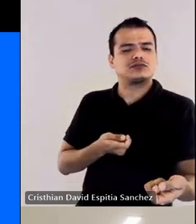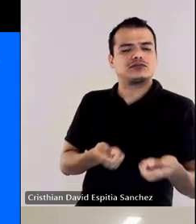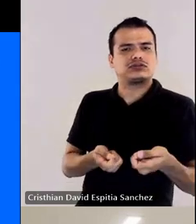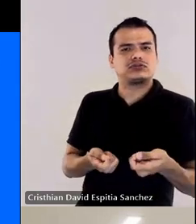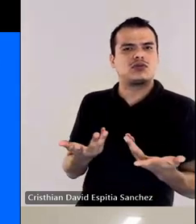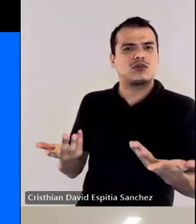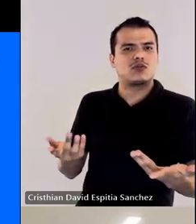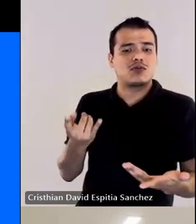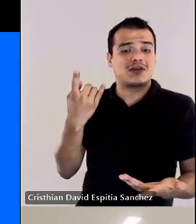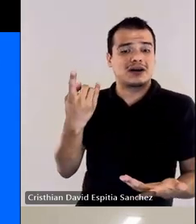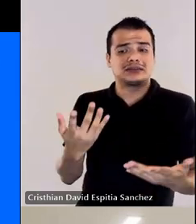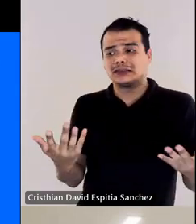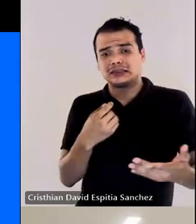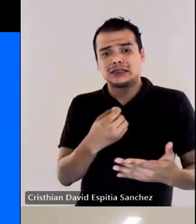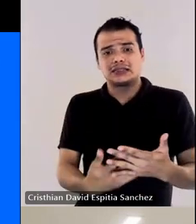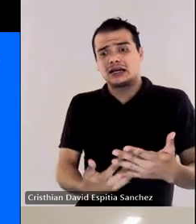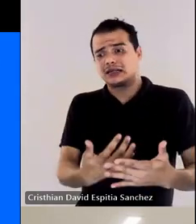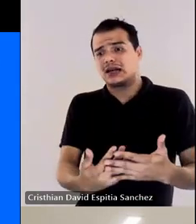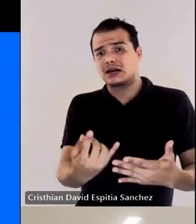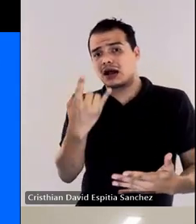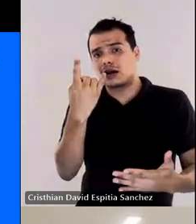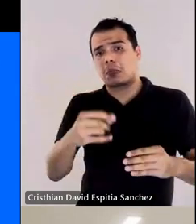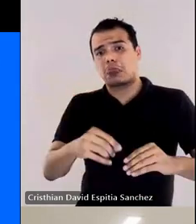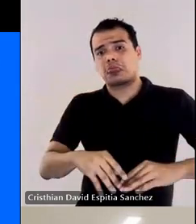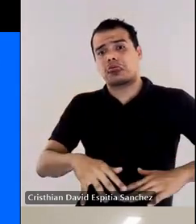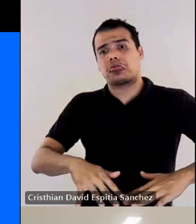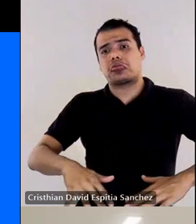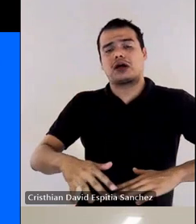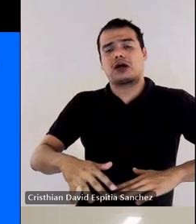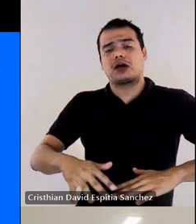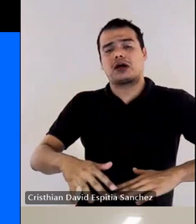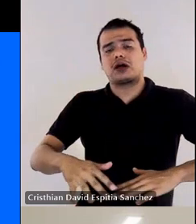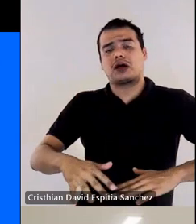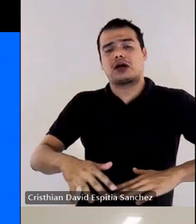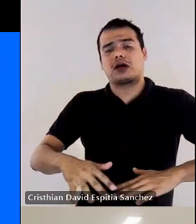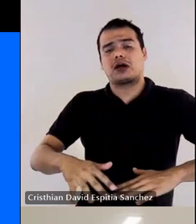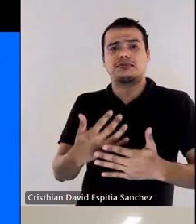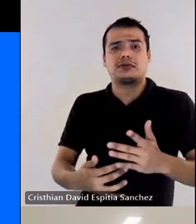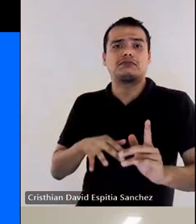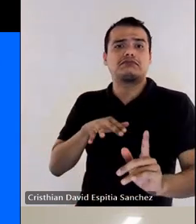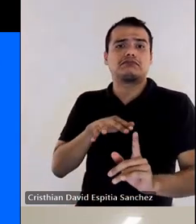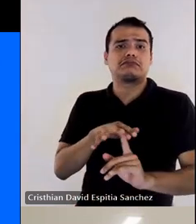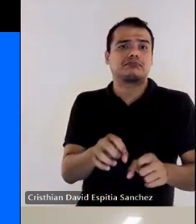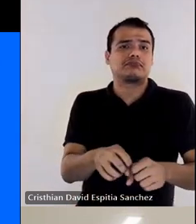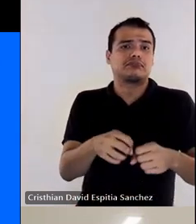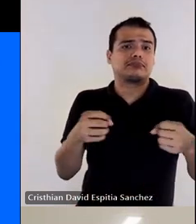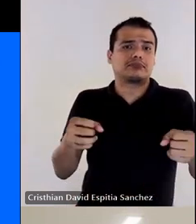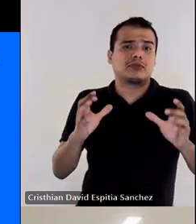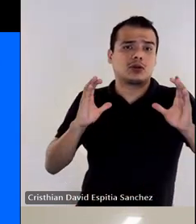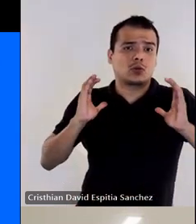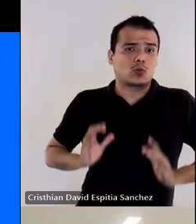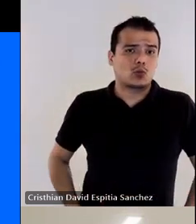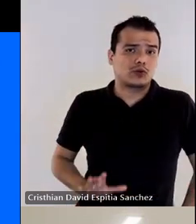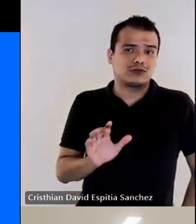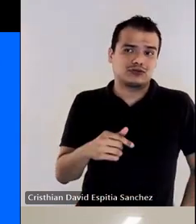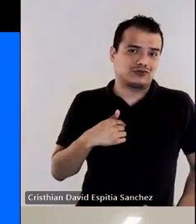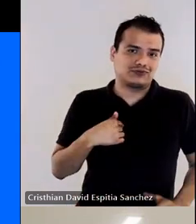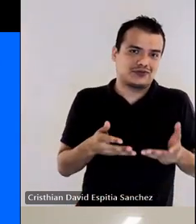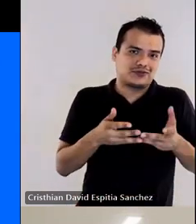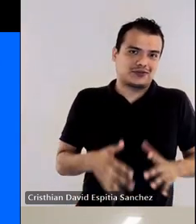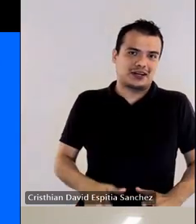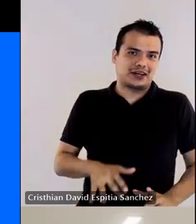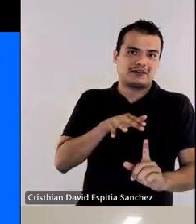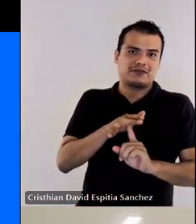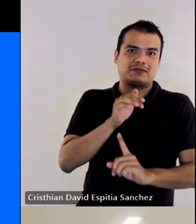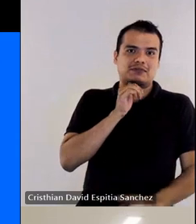inmediato, ya que la pérdida de sangre puede causarme un deterioro significativo en las funciones del cuerpo humano, como puede